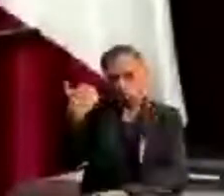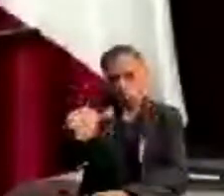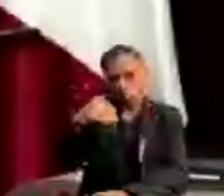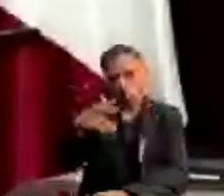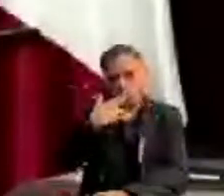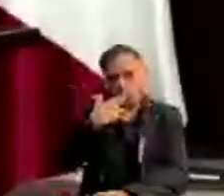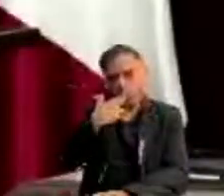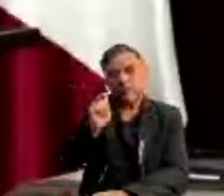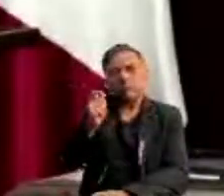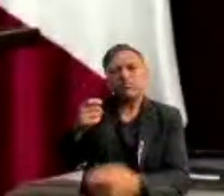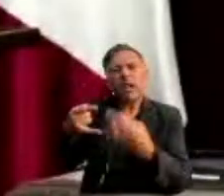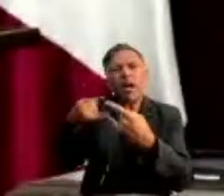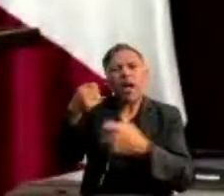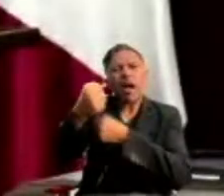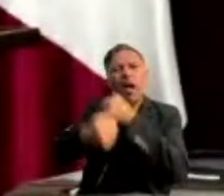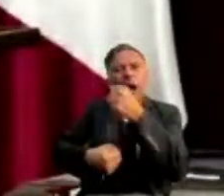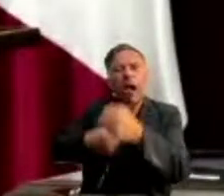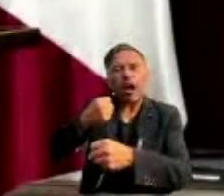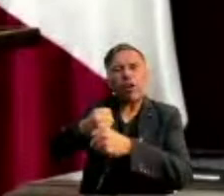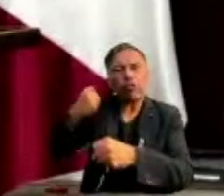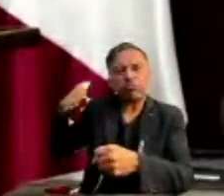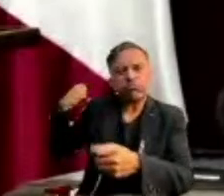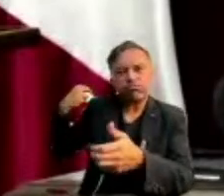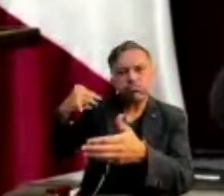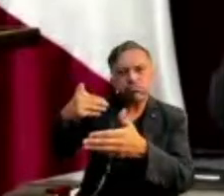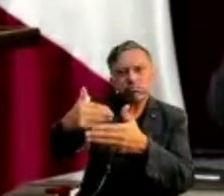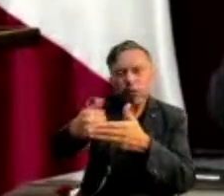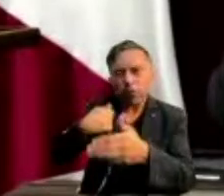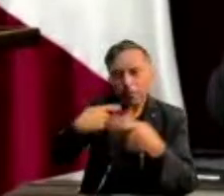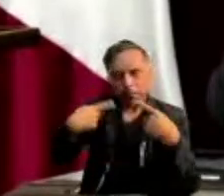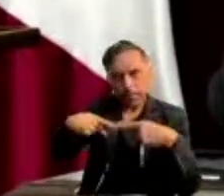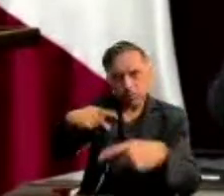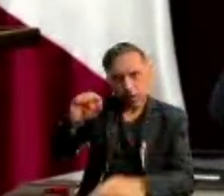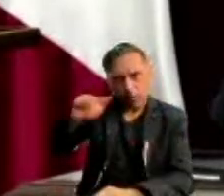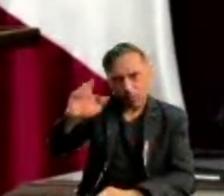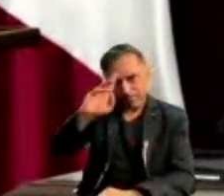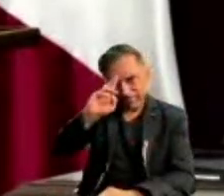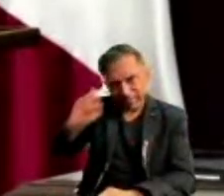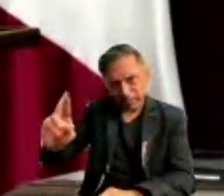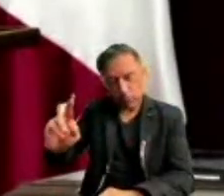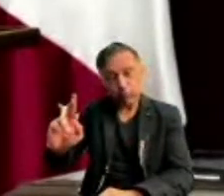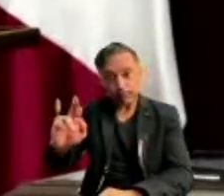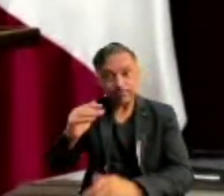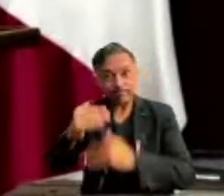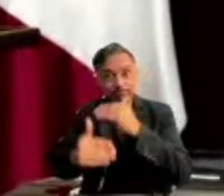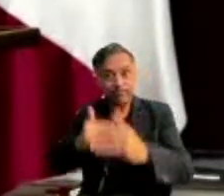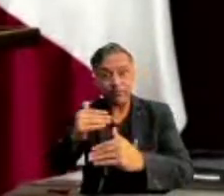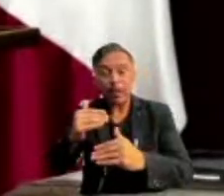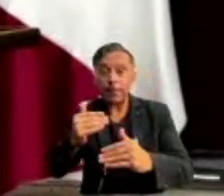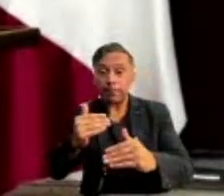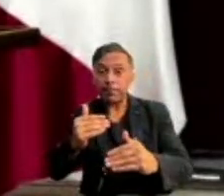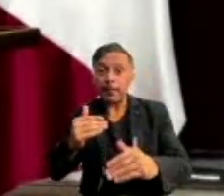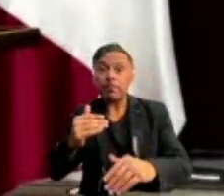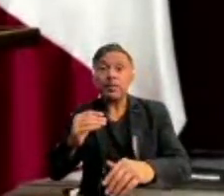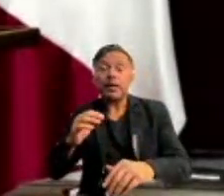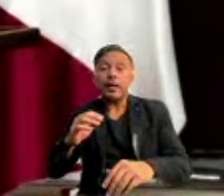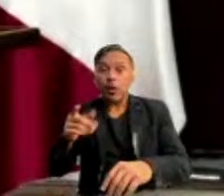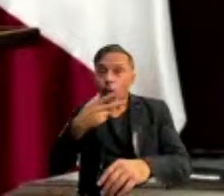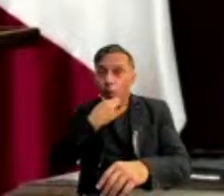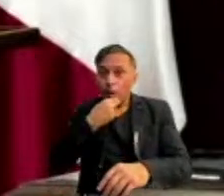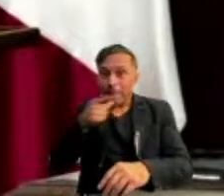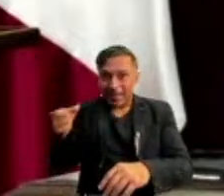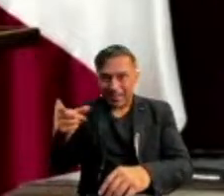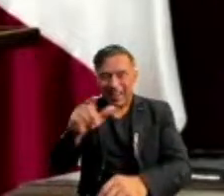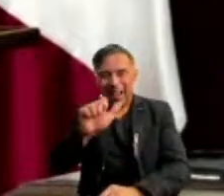valor camino transitado, el que es necesario transitar. El mexiquense, exgobernador del Estado de México,